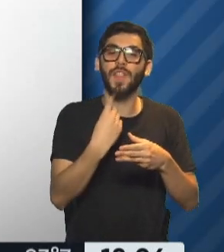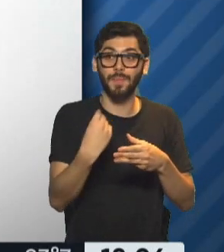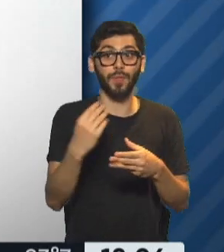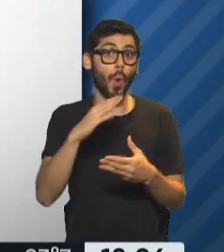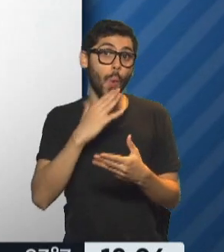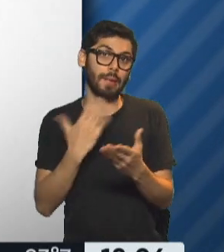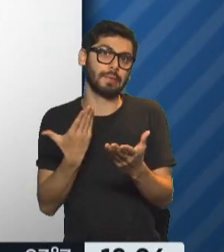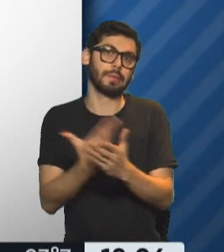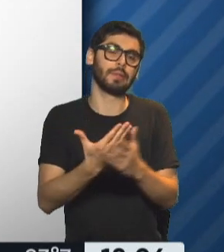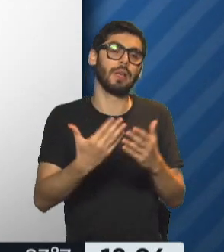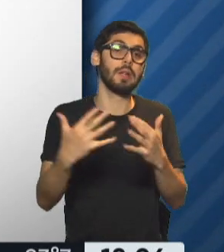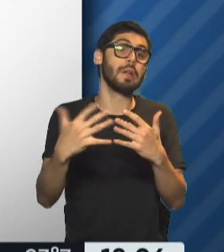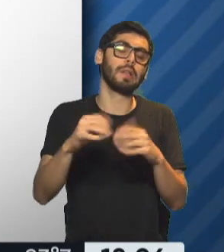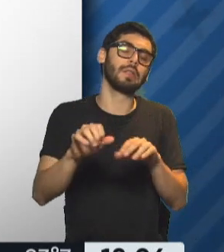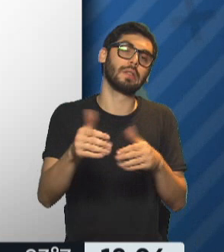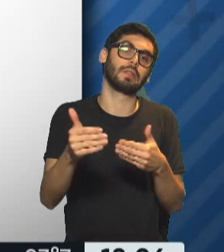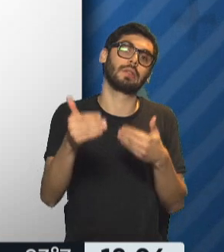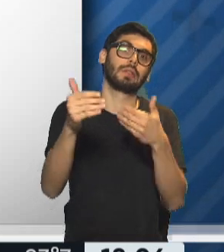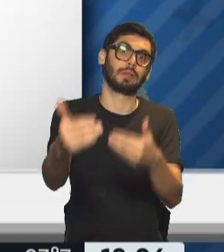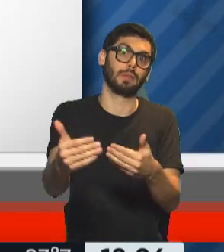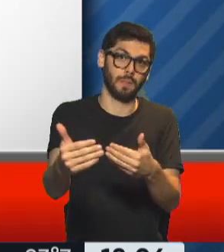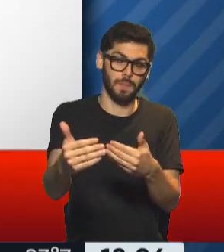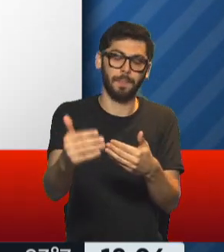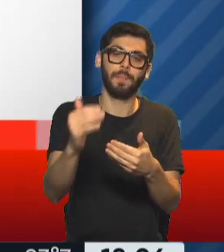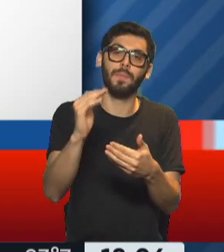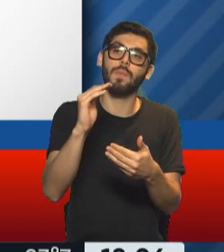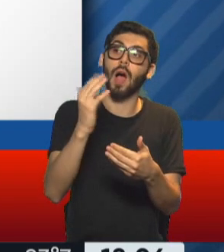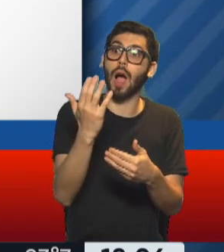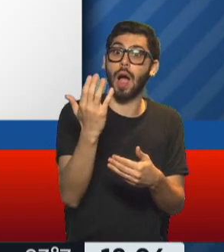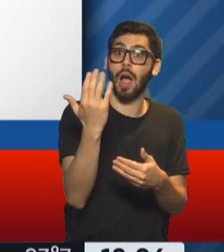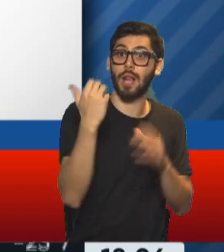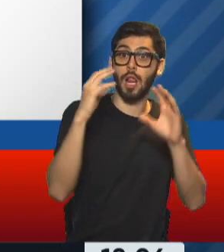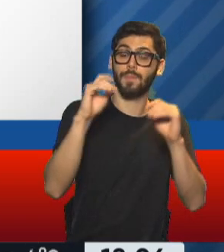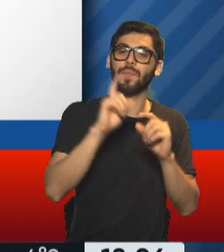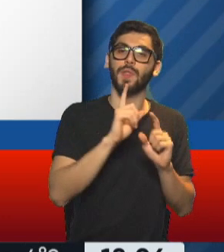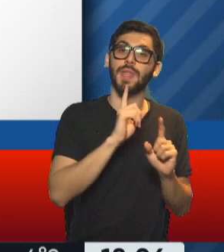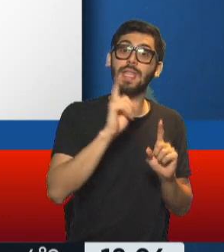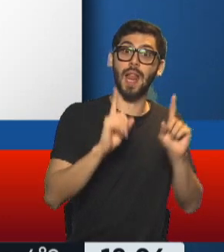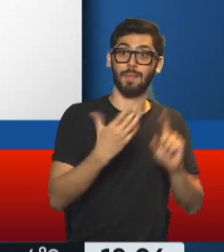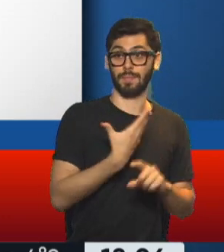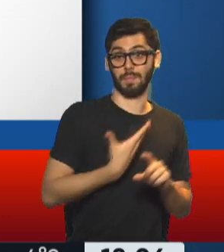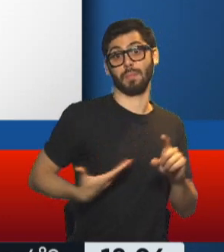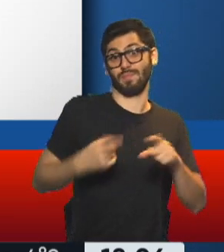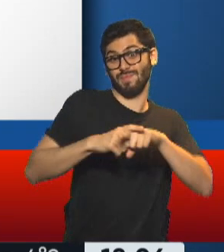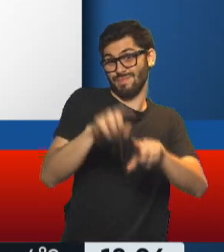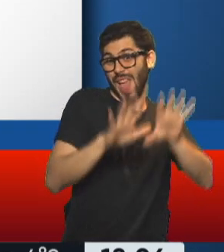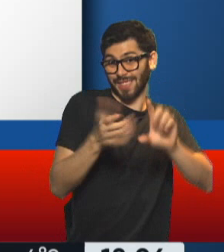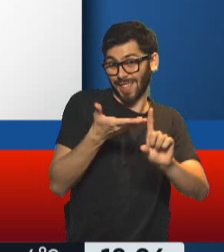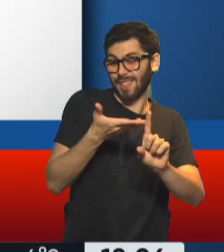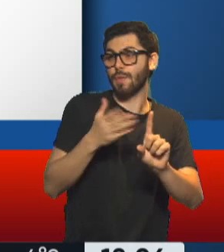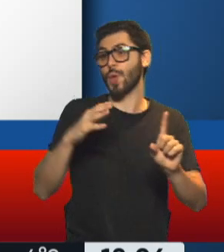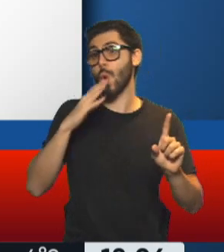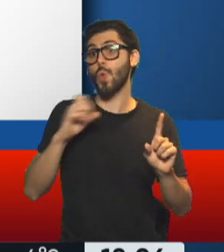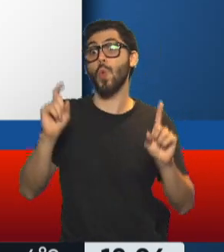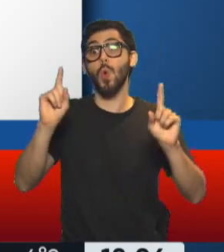que no se jugara el partido. Sí. Anoche surgieron esas diferencias entre Marcelo Tinelli, presidente de la Liga, y Boca. Y hoy se reúne